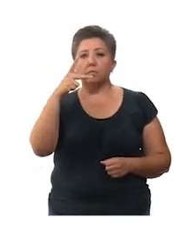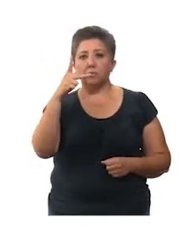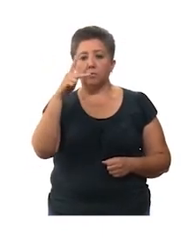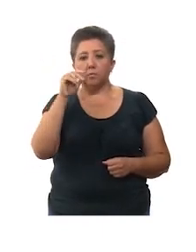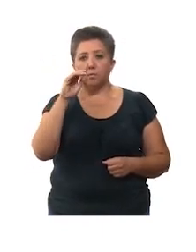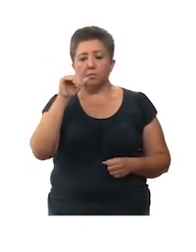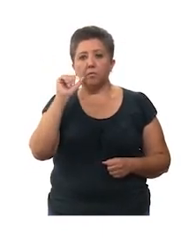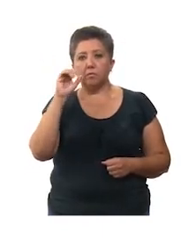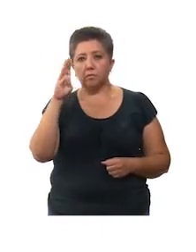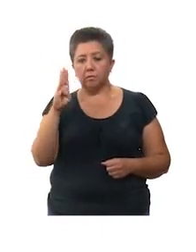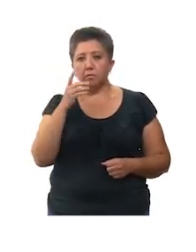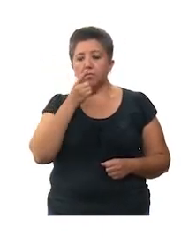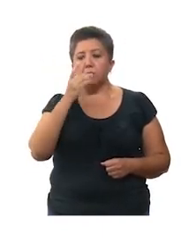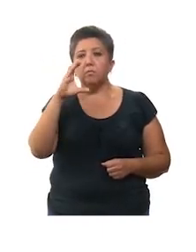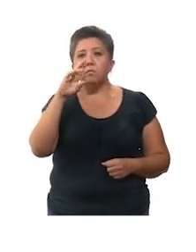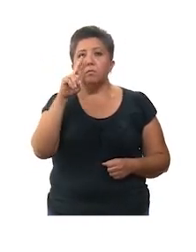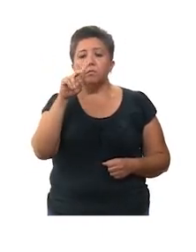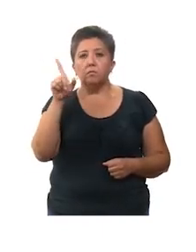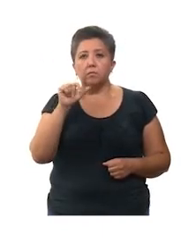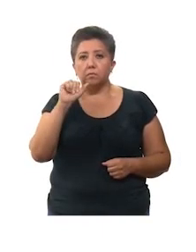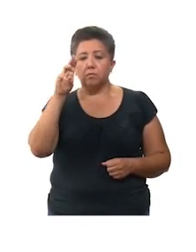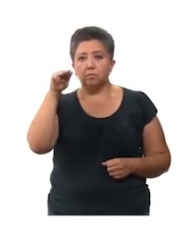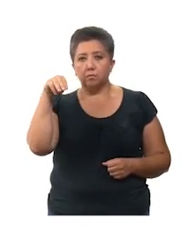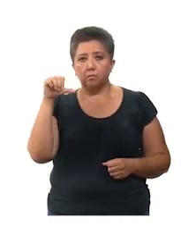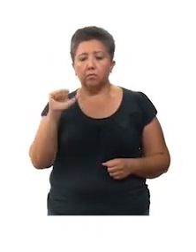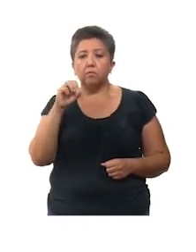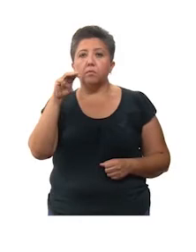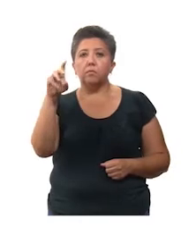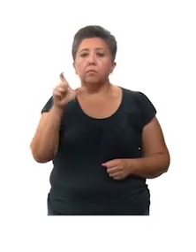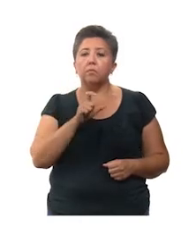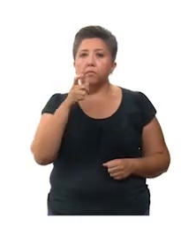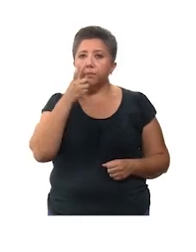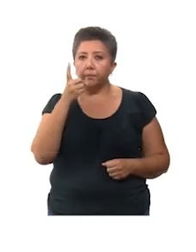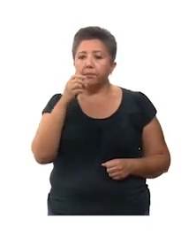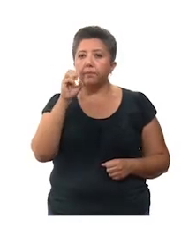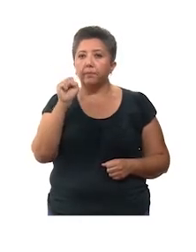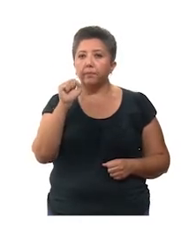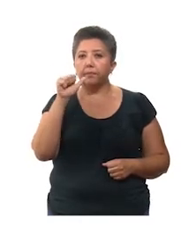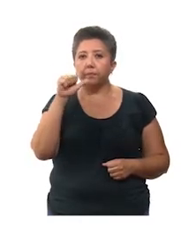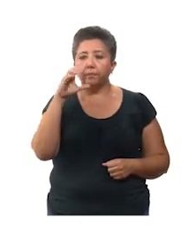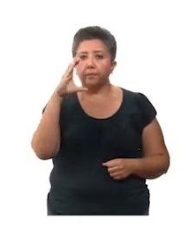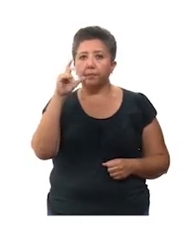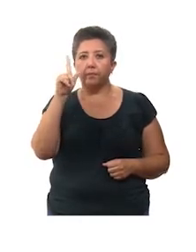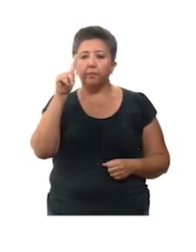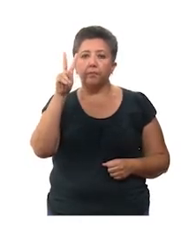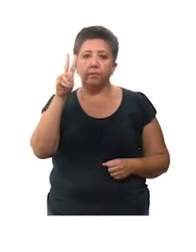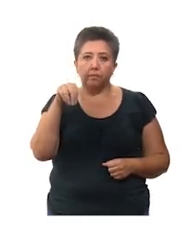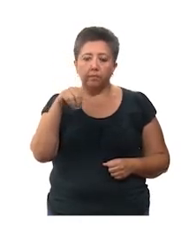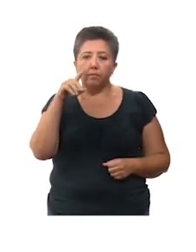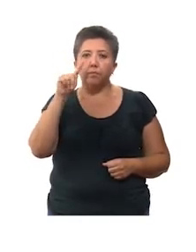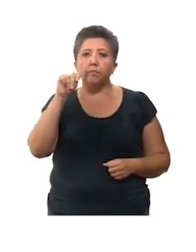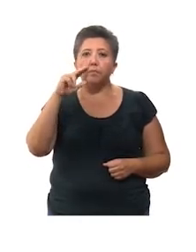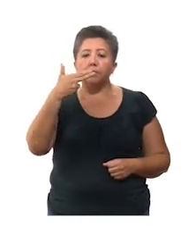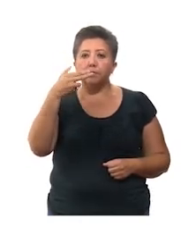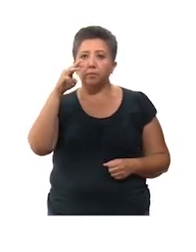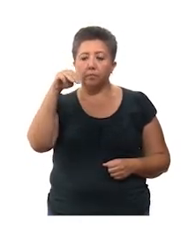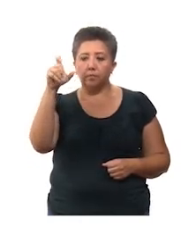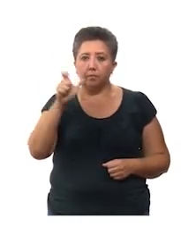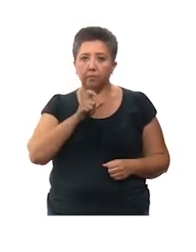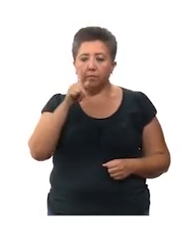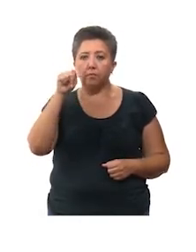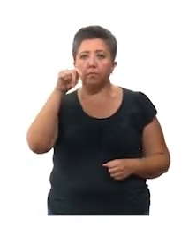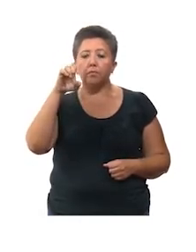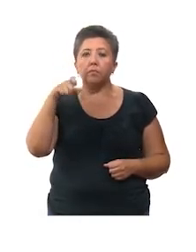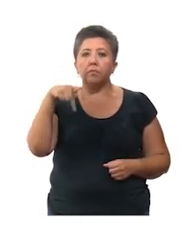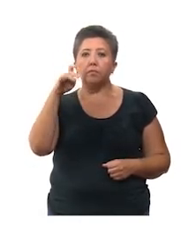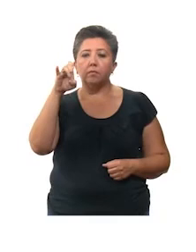Chapap, Concal, Cusamá, Jomún, Muxupip, Zacalum, Tzutzal, Tamec, Tecó,